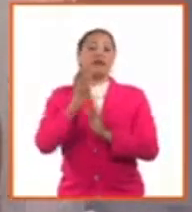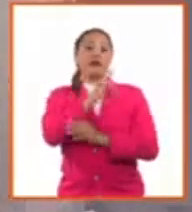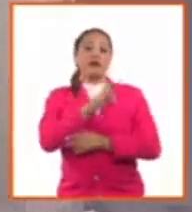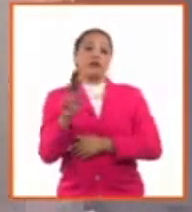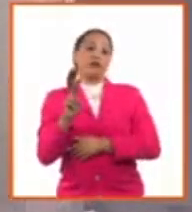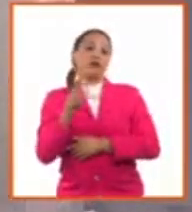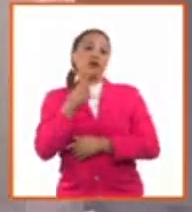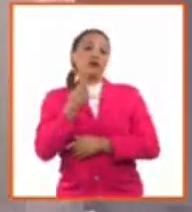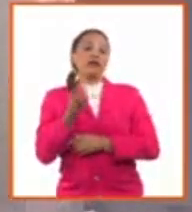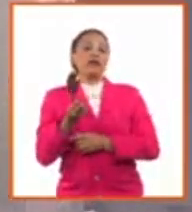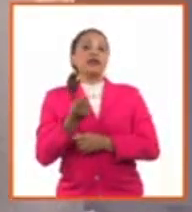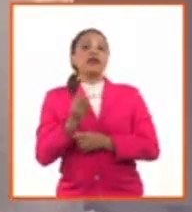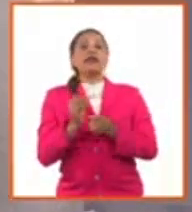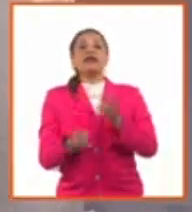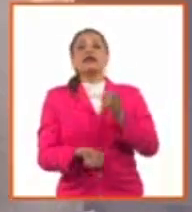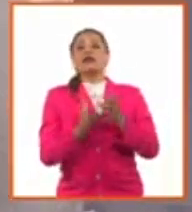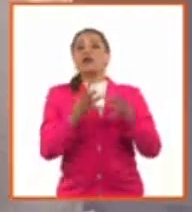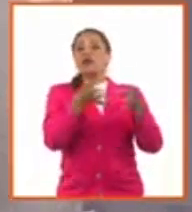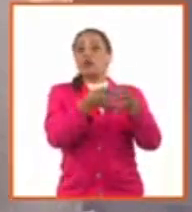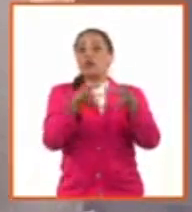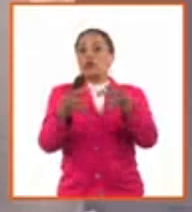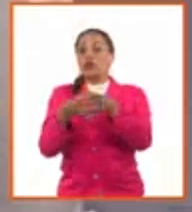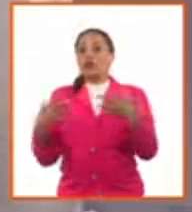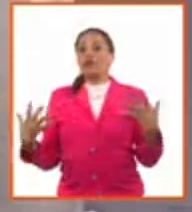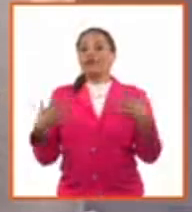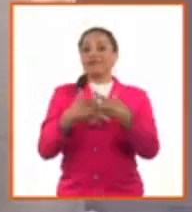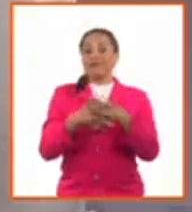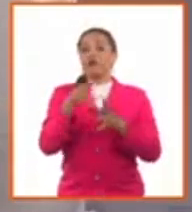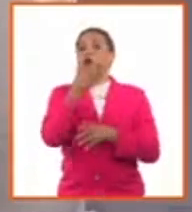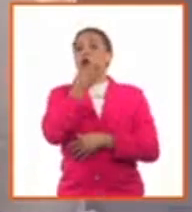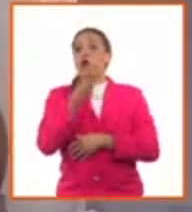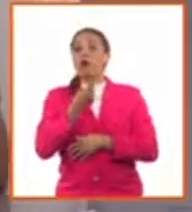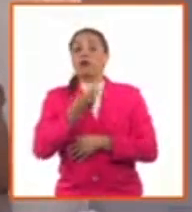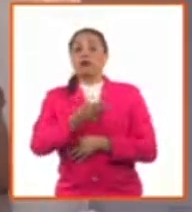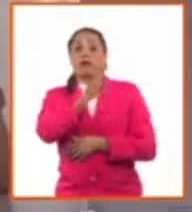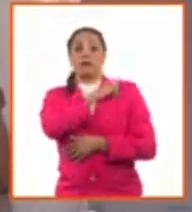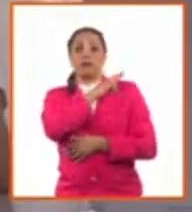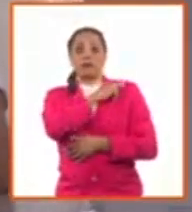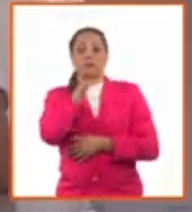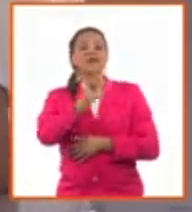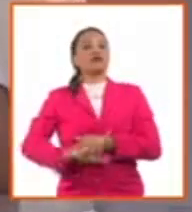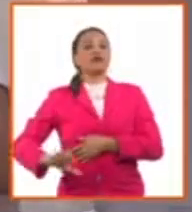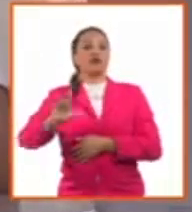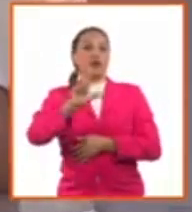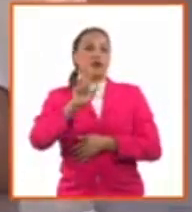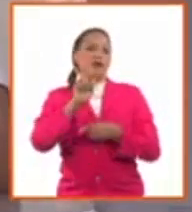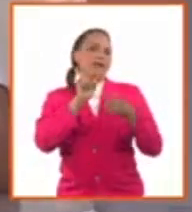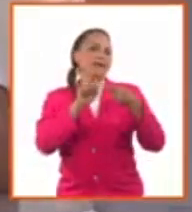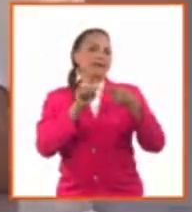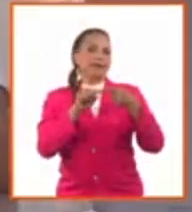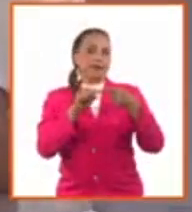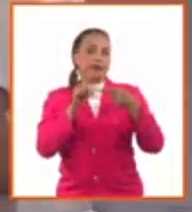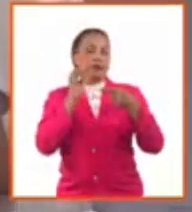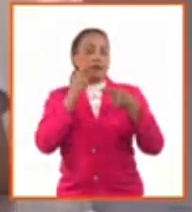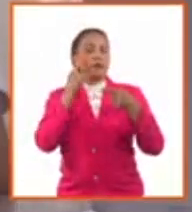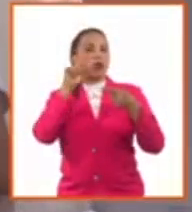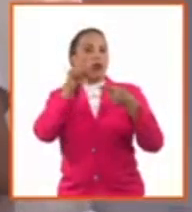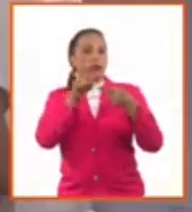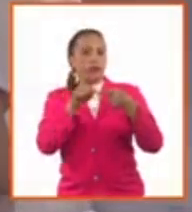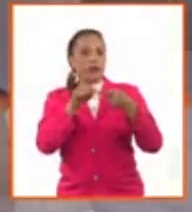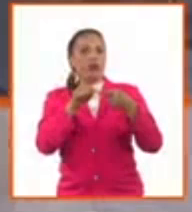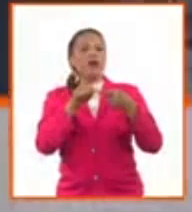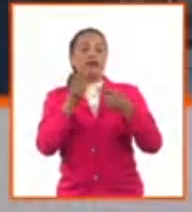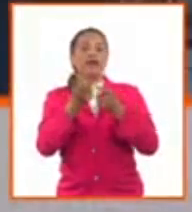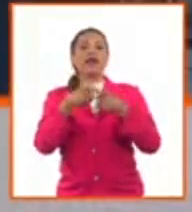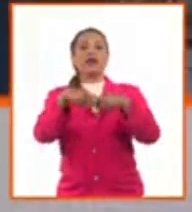revolución, pues de formar jóvenes universitarios con una alta responsabilidad social. Esa es la primera premisa que